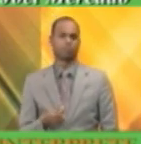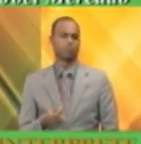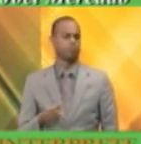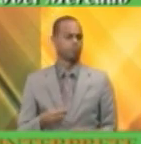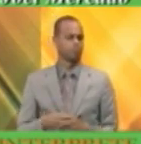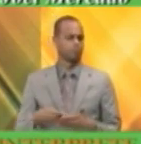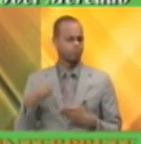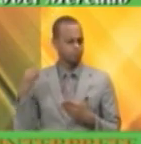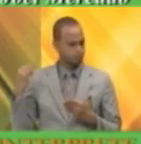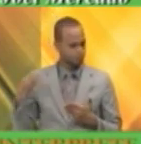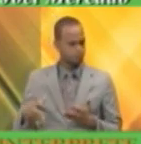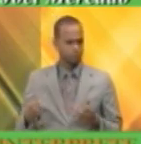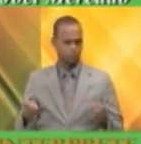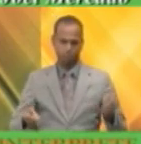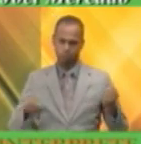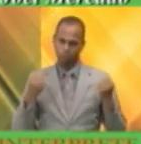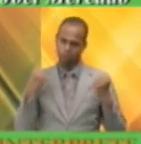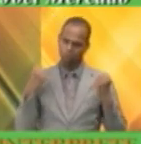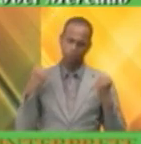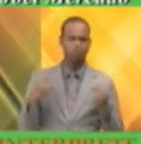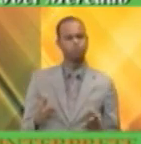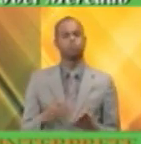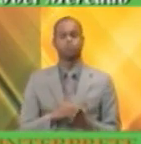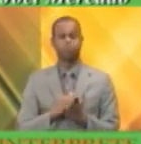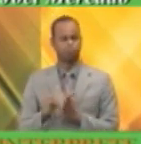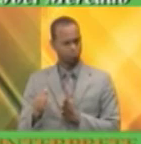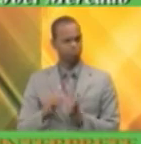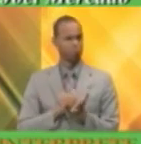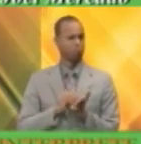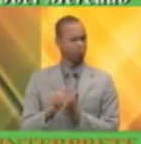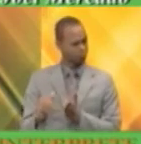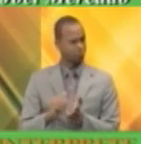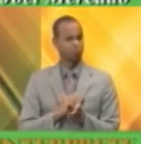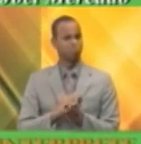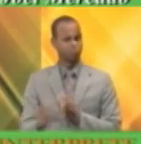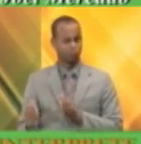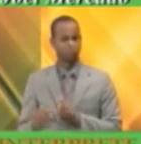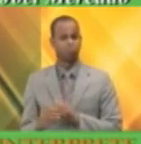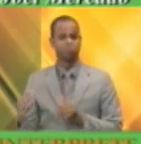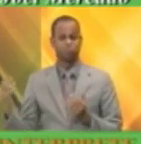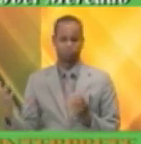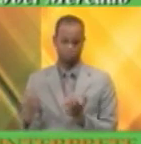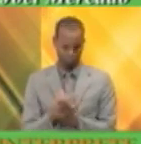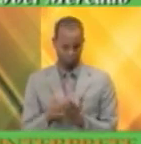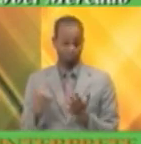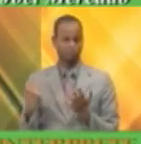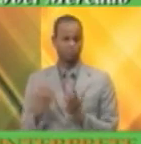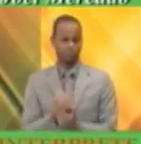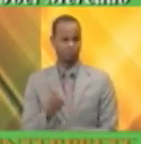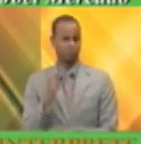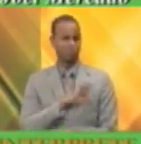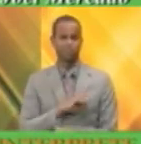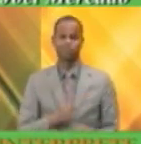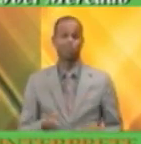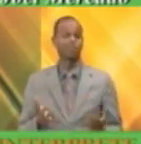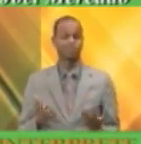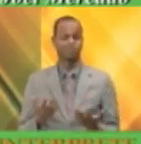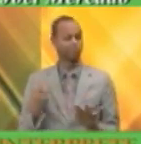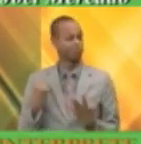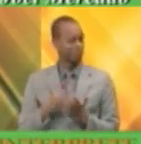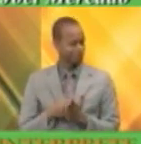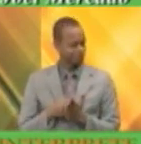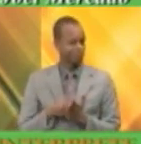cuesta miles de millones de dólares. Así es. Y deja de beneficio miles de millones de